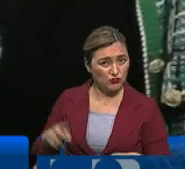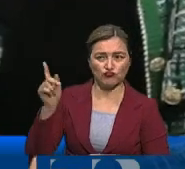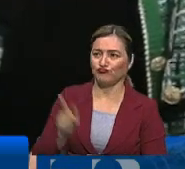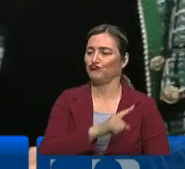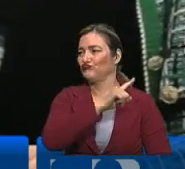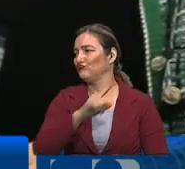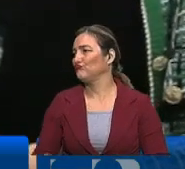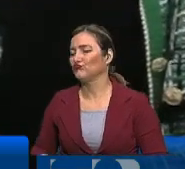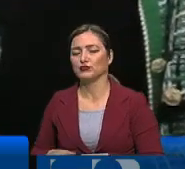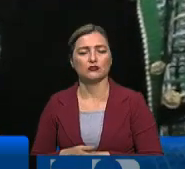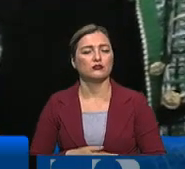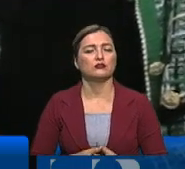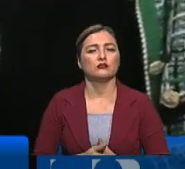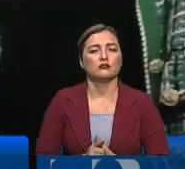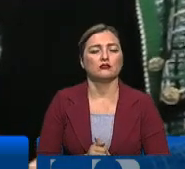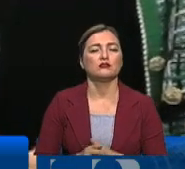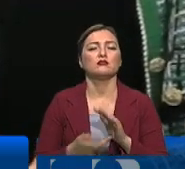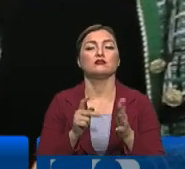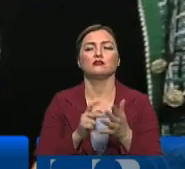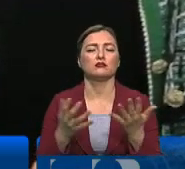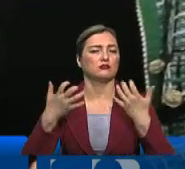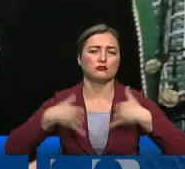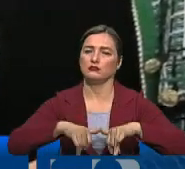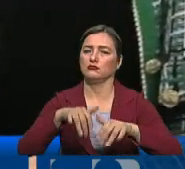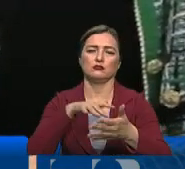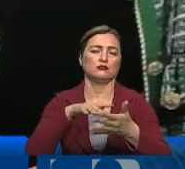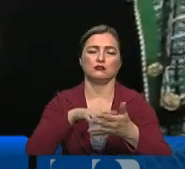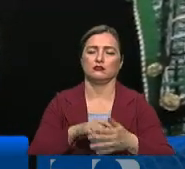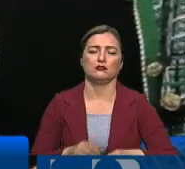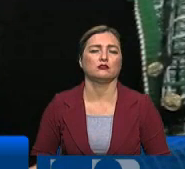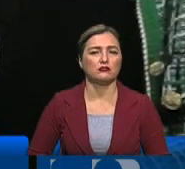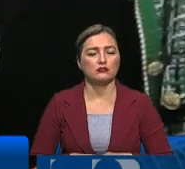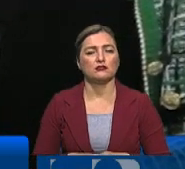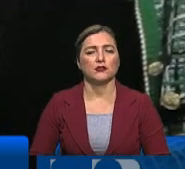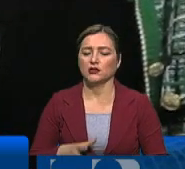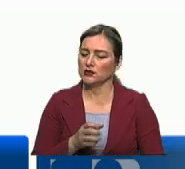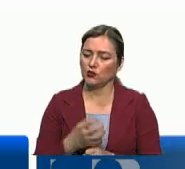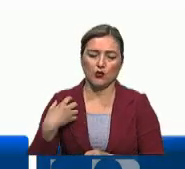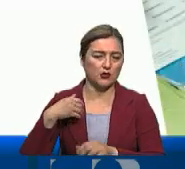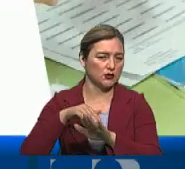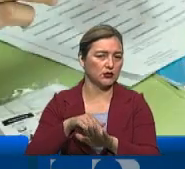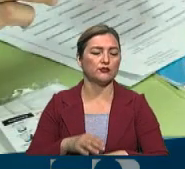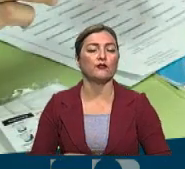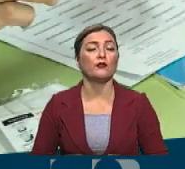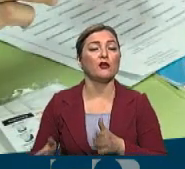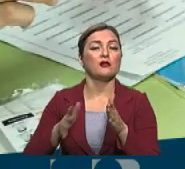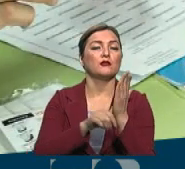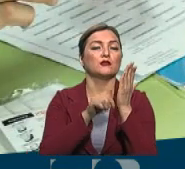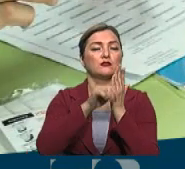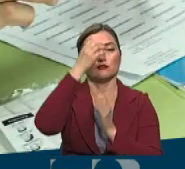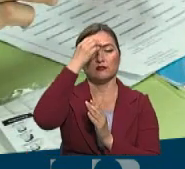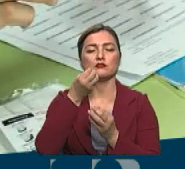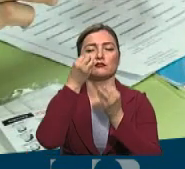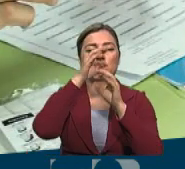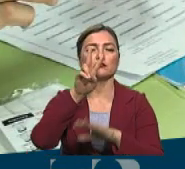indispensable que los estudiantes de ningún sostenimiento tengan el uniforme para garantizar la continuidad educativa. La ministra dijo que se han